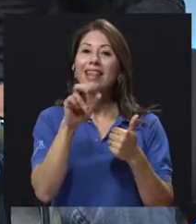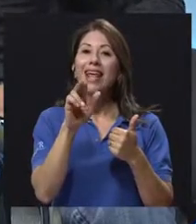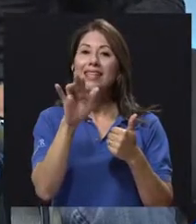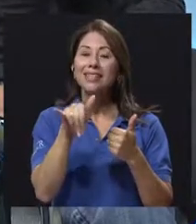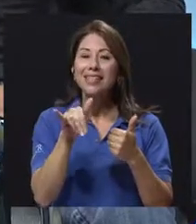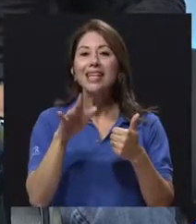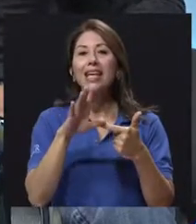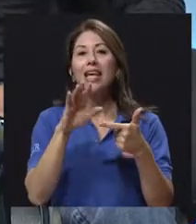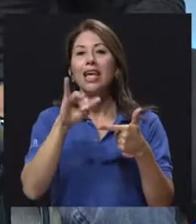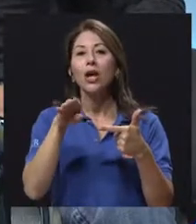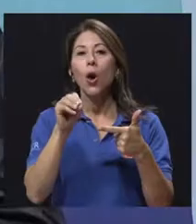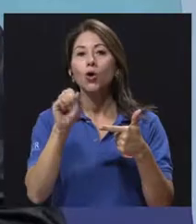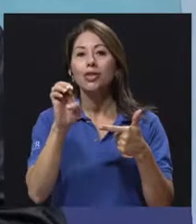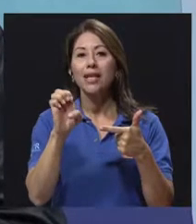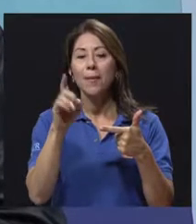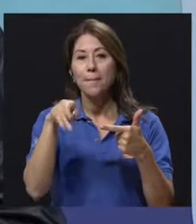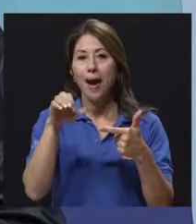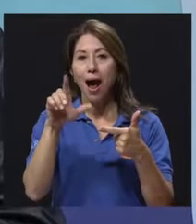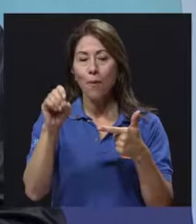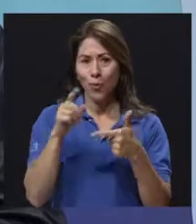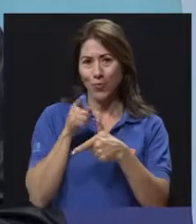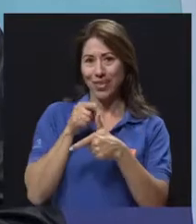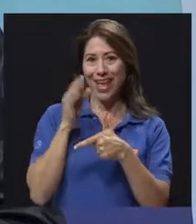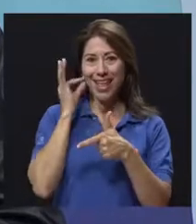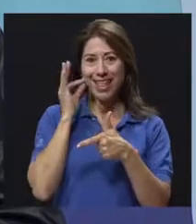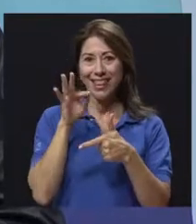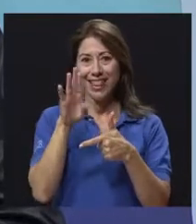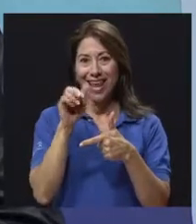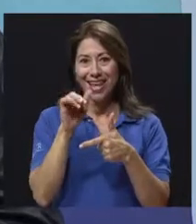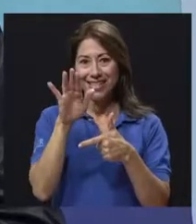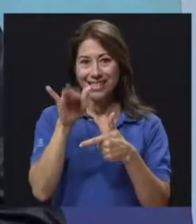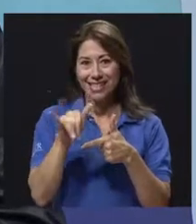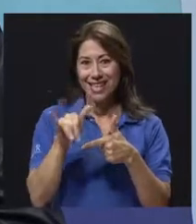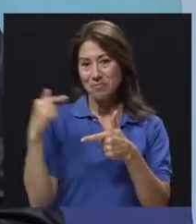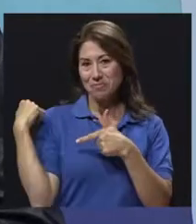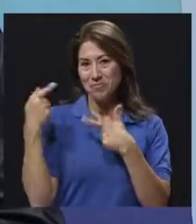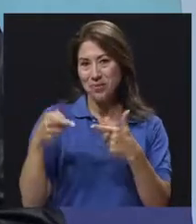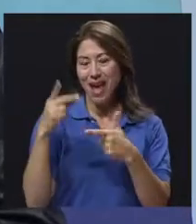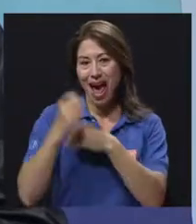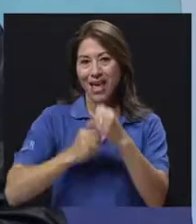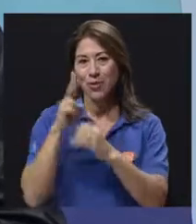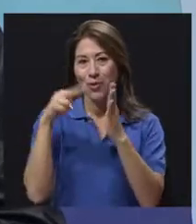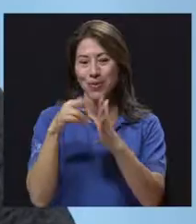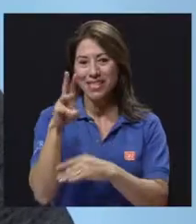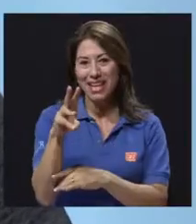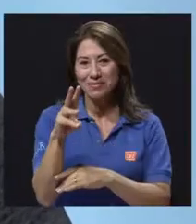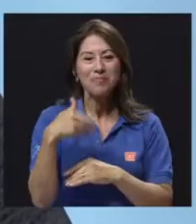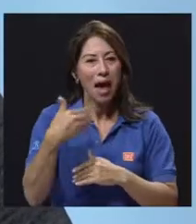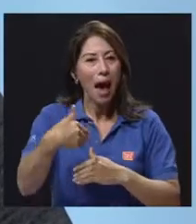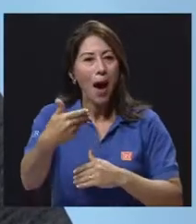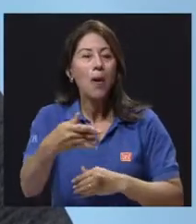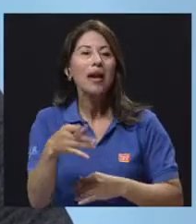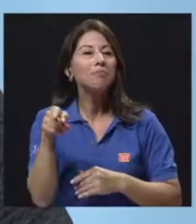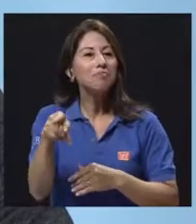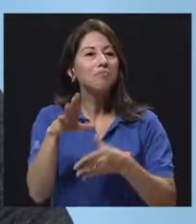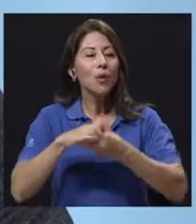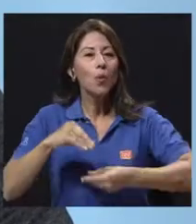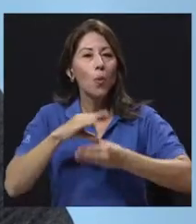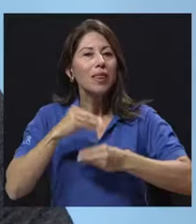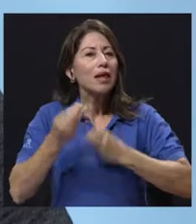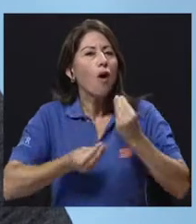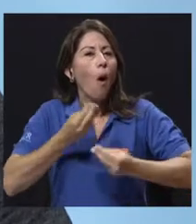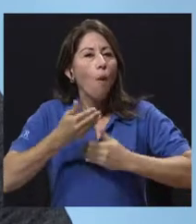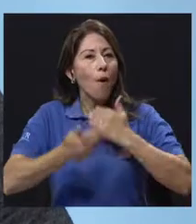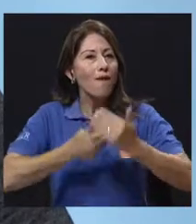Gracias por estar con nosotros. A Tracy la tuvimos allá por el 2006. Así es. Ahora podemos hacer un pequeño aparte para que nos cuente